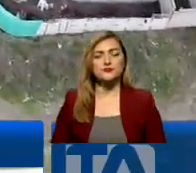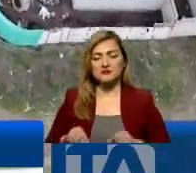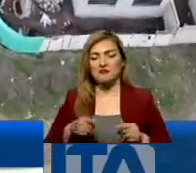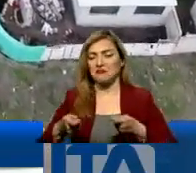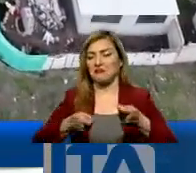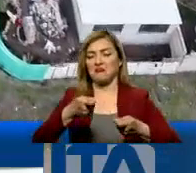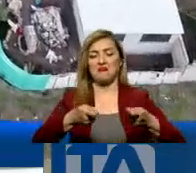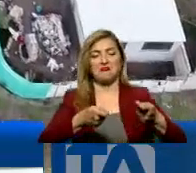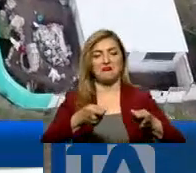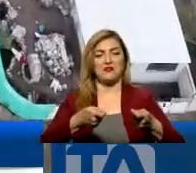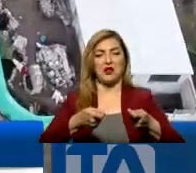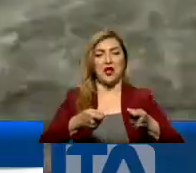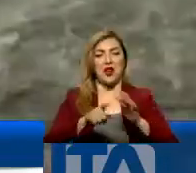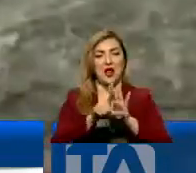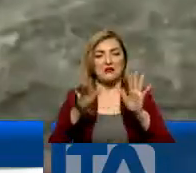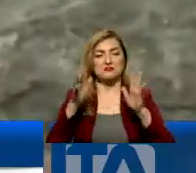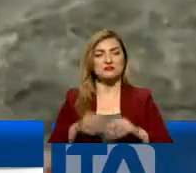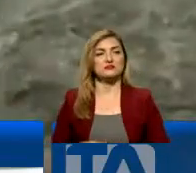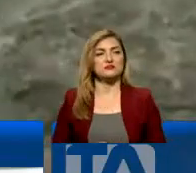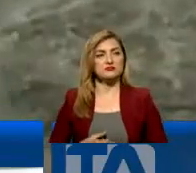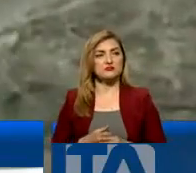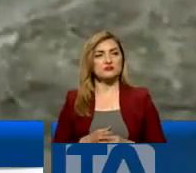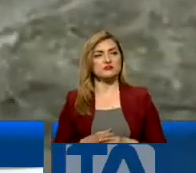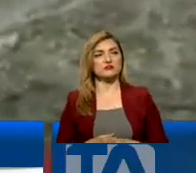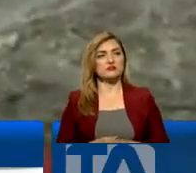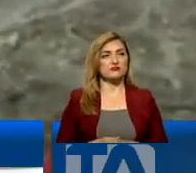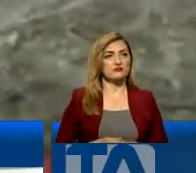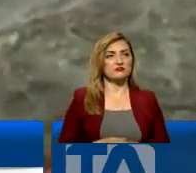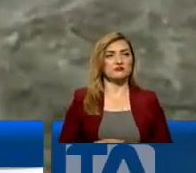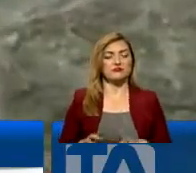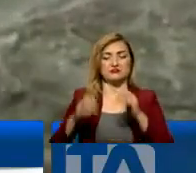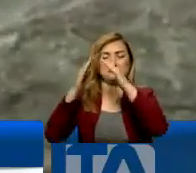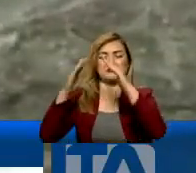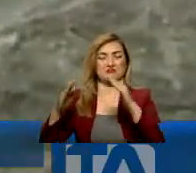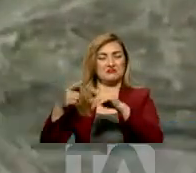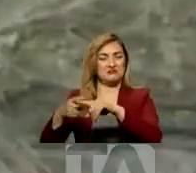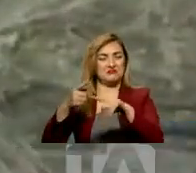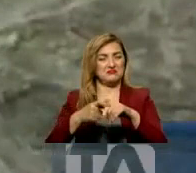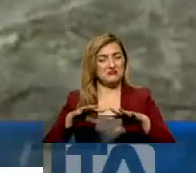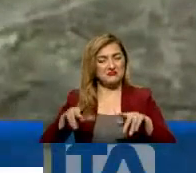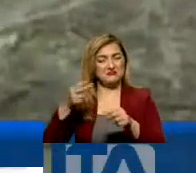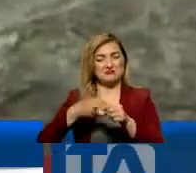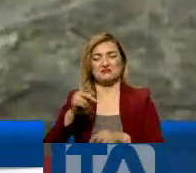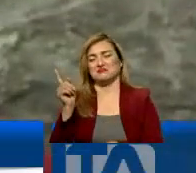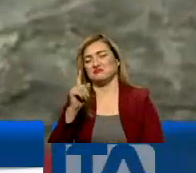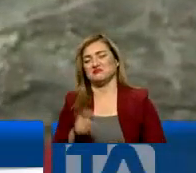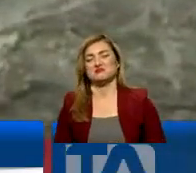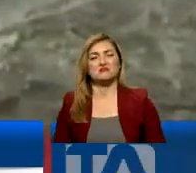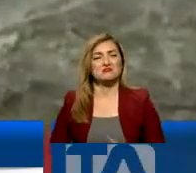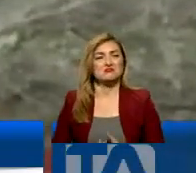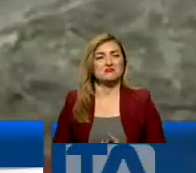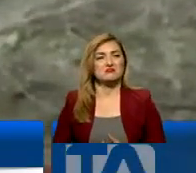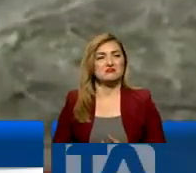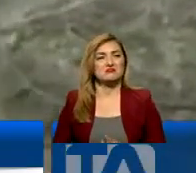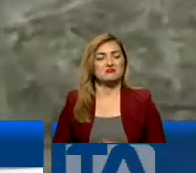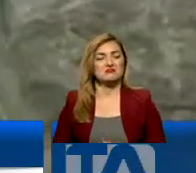tierras sin tener escrituras. A los vecinos, sobre todo, que no caigamos en estos hechos de corrupción, porque como se